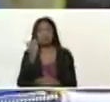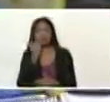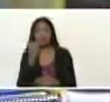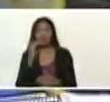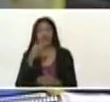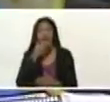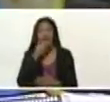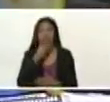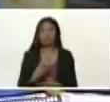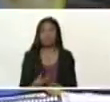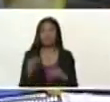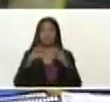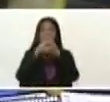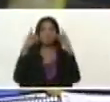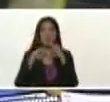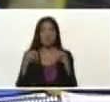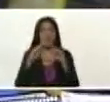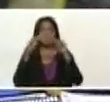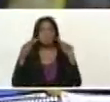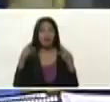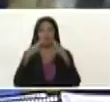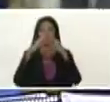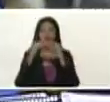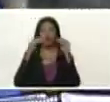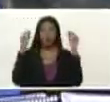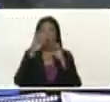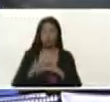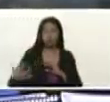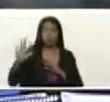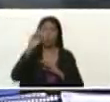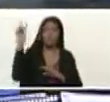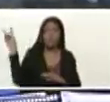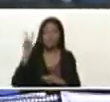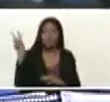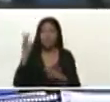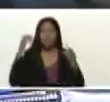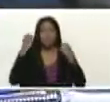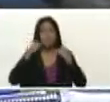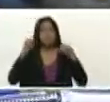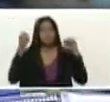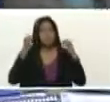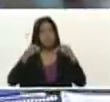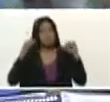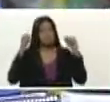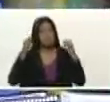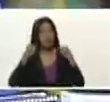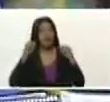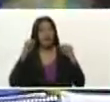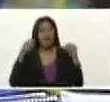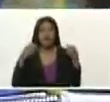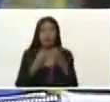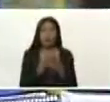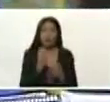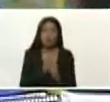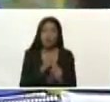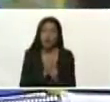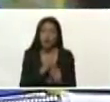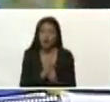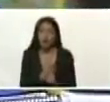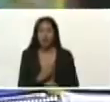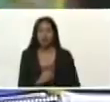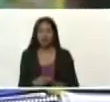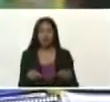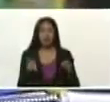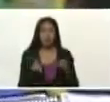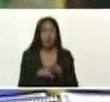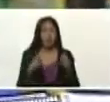Así lo anuncio para que se prepare todo el pueblo de Venezuela. Se preparen la clase obrera, los trabajadores,